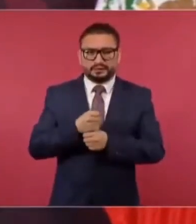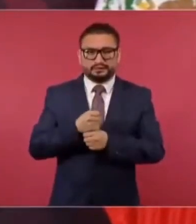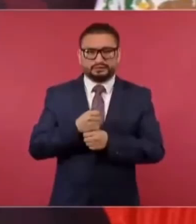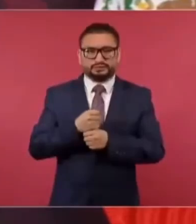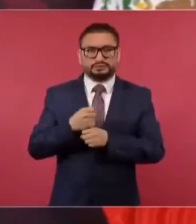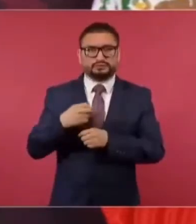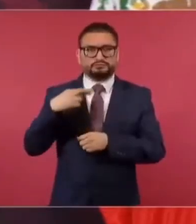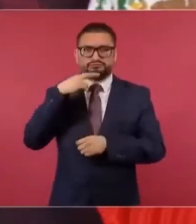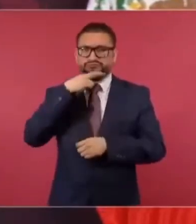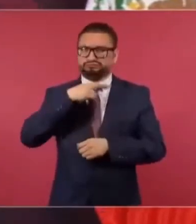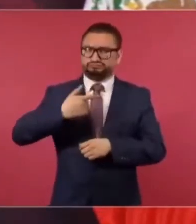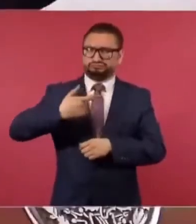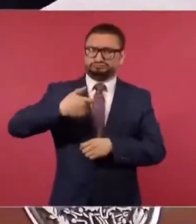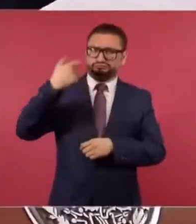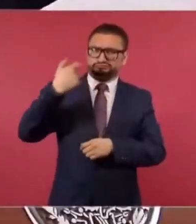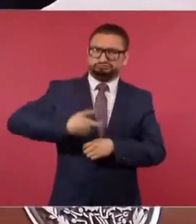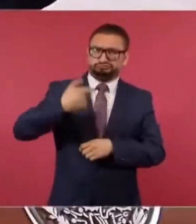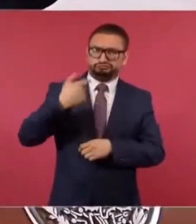llega a acumular